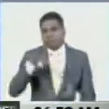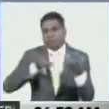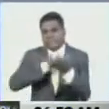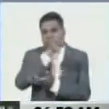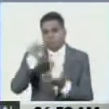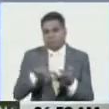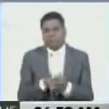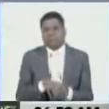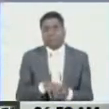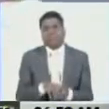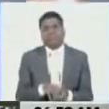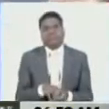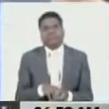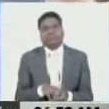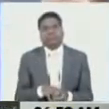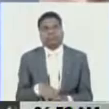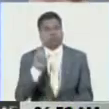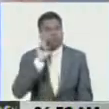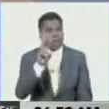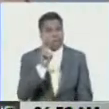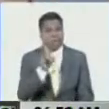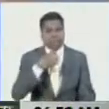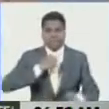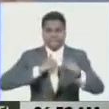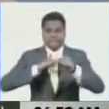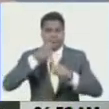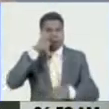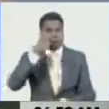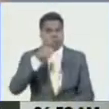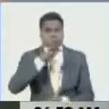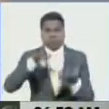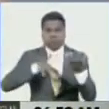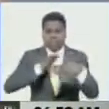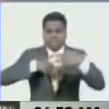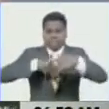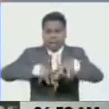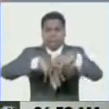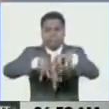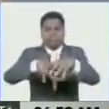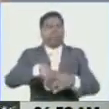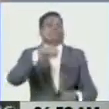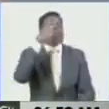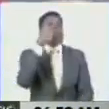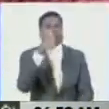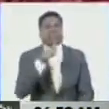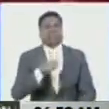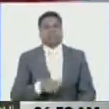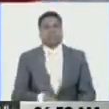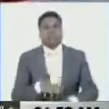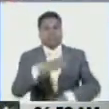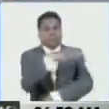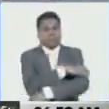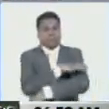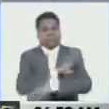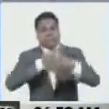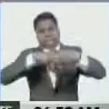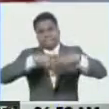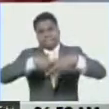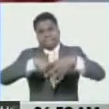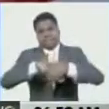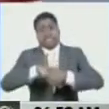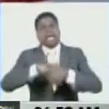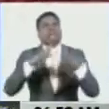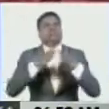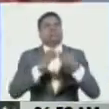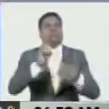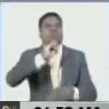las dificultades económicas, tú ves que el pueblo se moviliza. Pese a la crisis y las dificultades económicas, una oposición que venía de una victoria